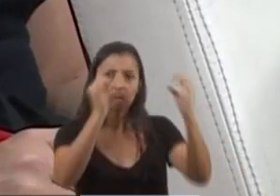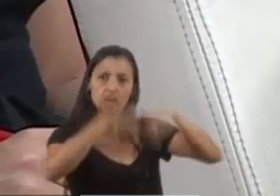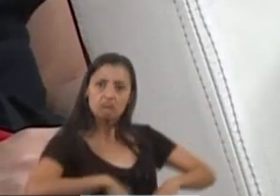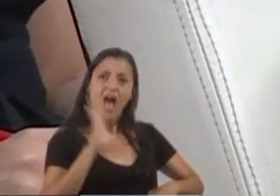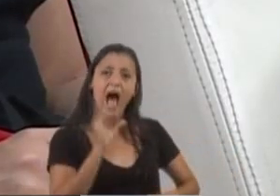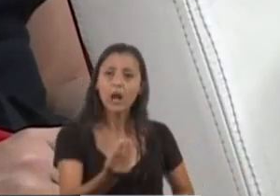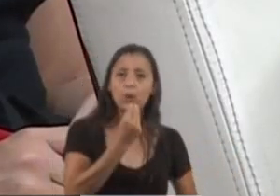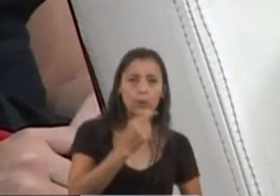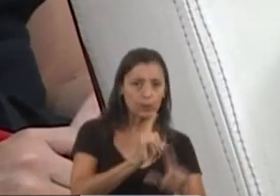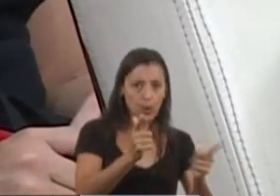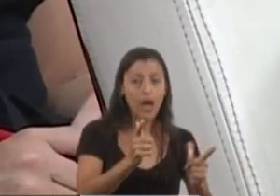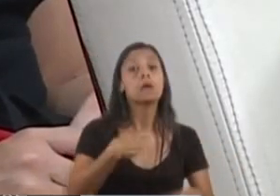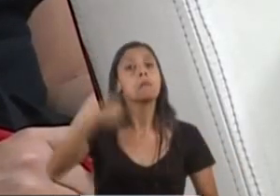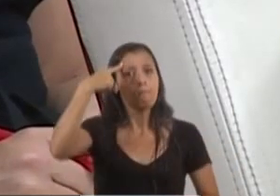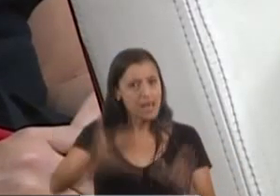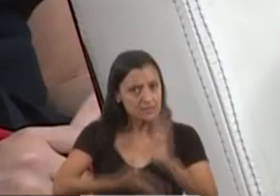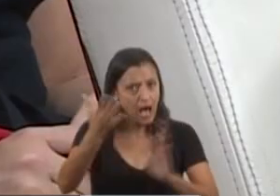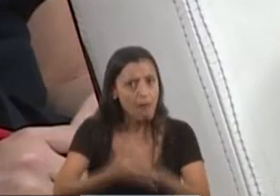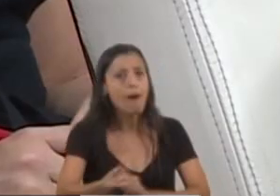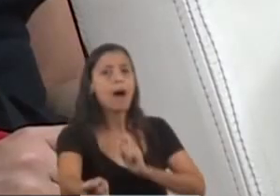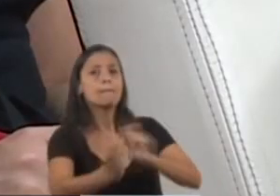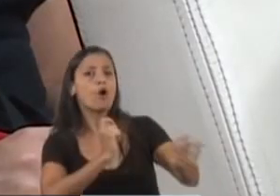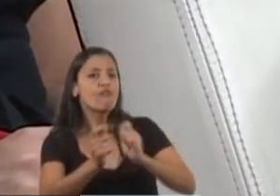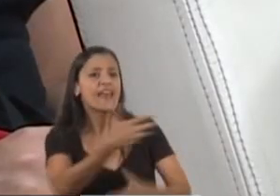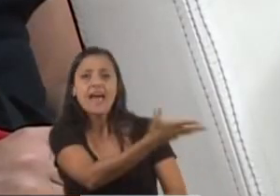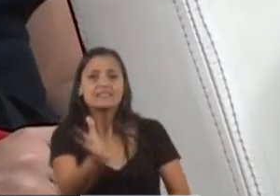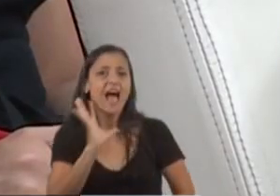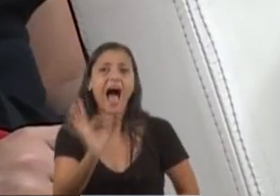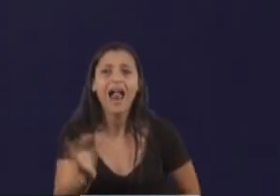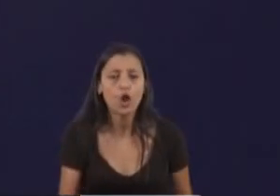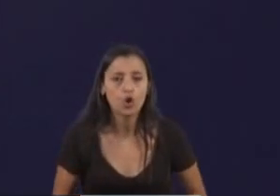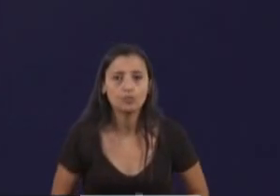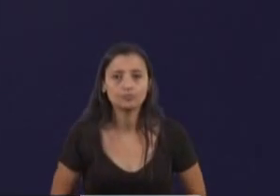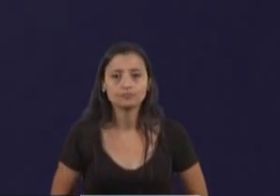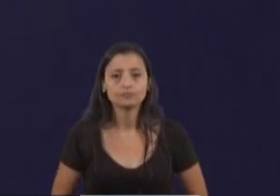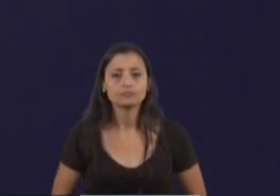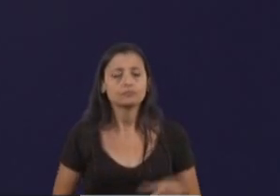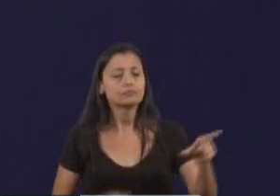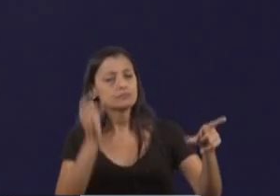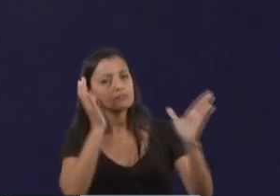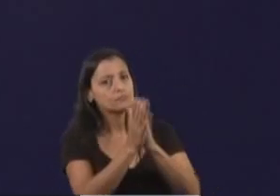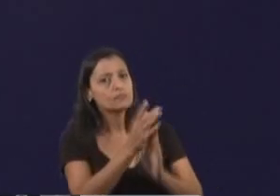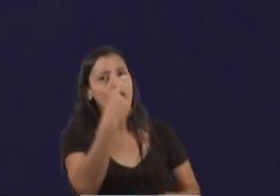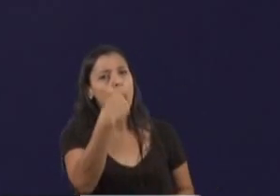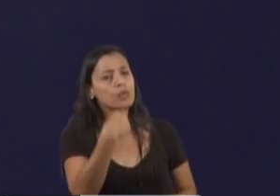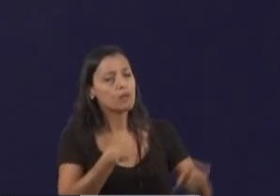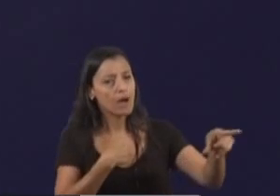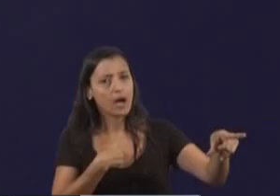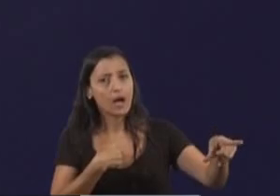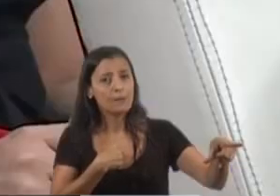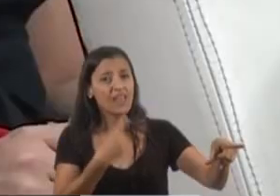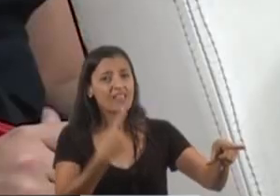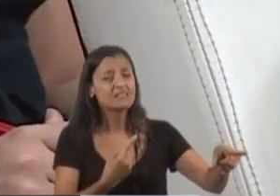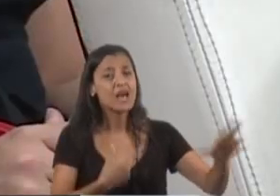con periodistas, dado que además ya ha pasado más de un año desde que asumió el cargo. Gracias. Perdóname, la última frase, que hace más